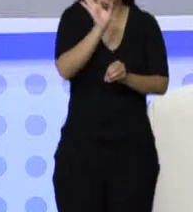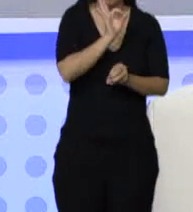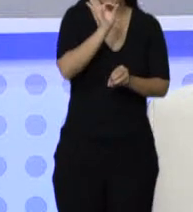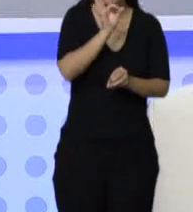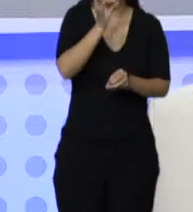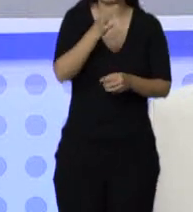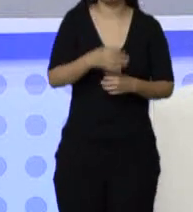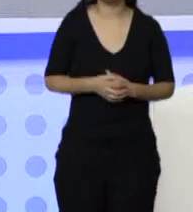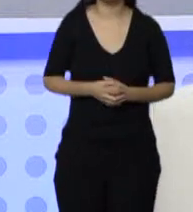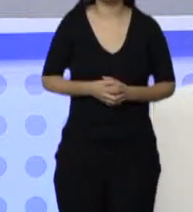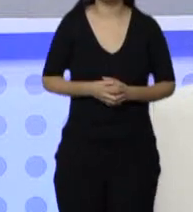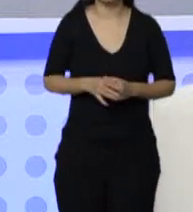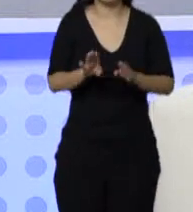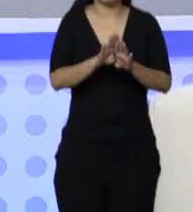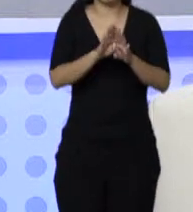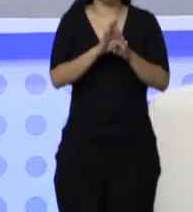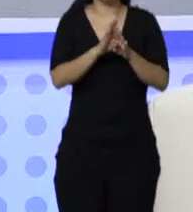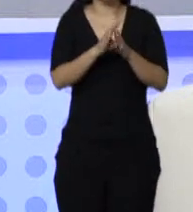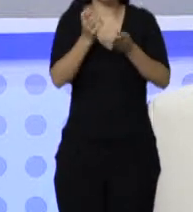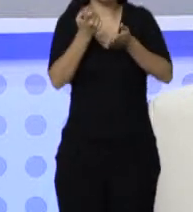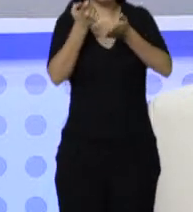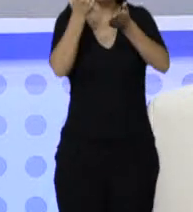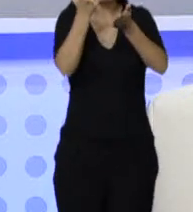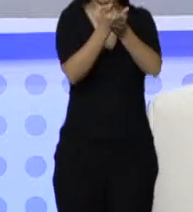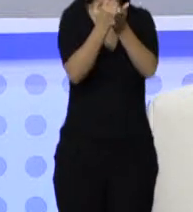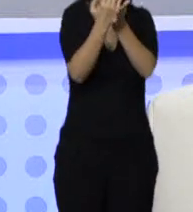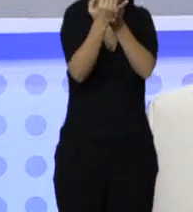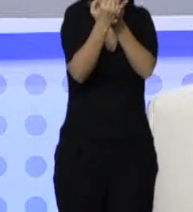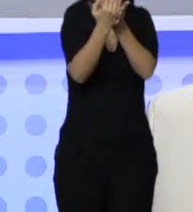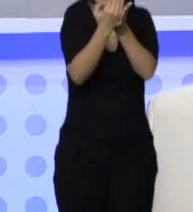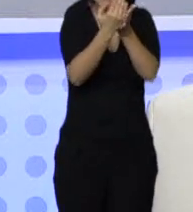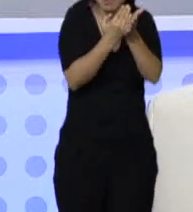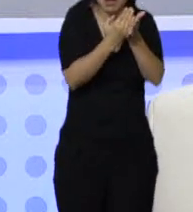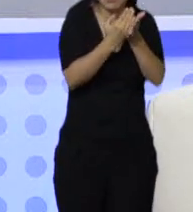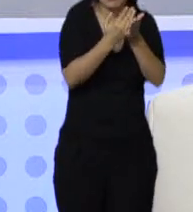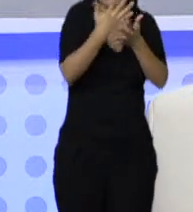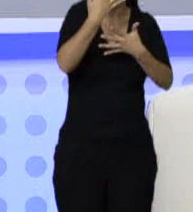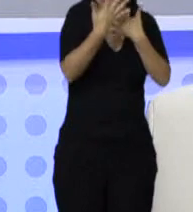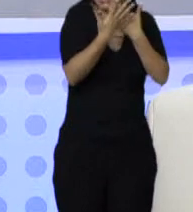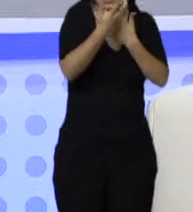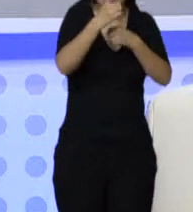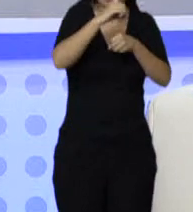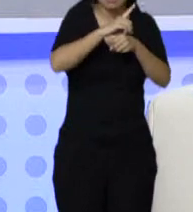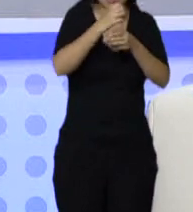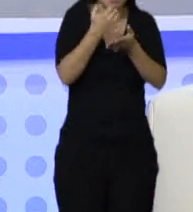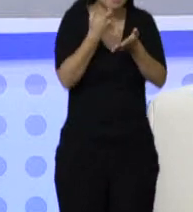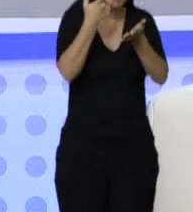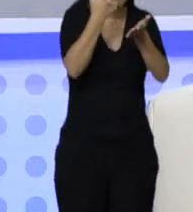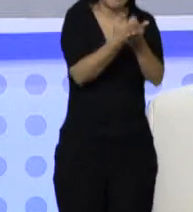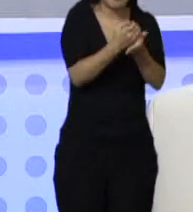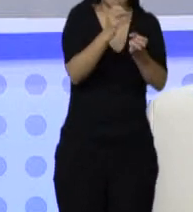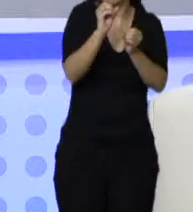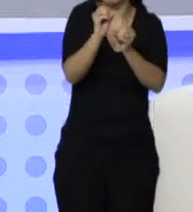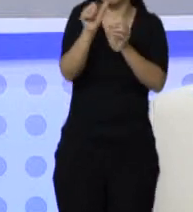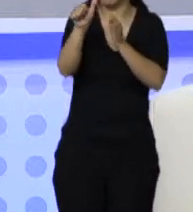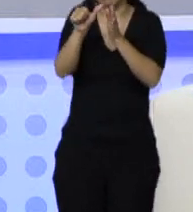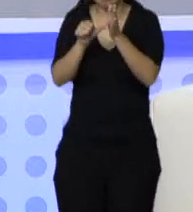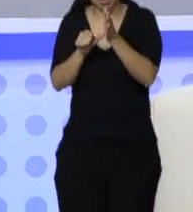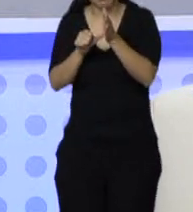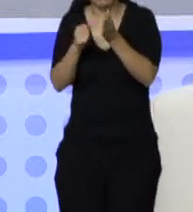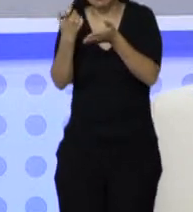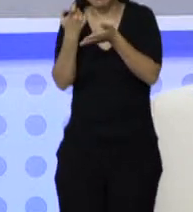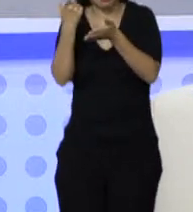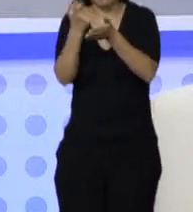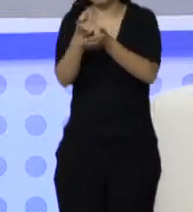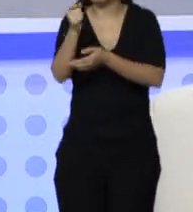tuviera alguna rebaja en sus percepciones quincenales o semanales o mensuales y esto nos dio